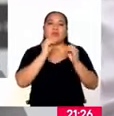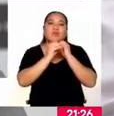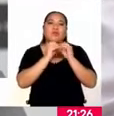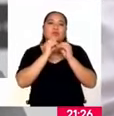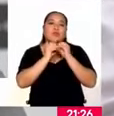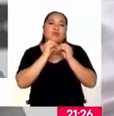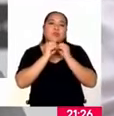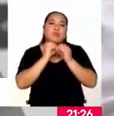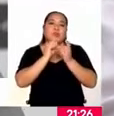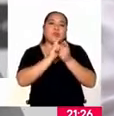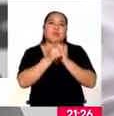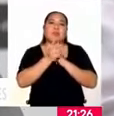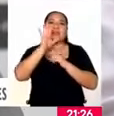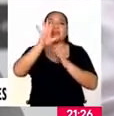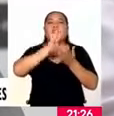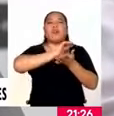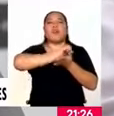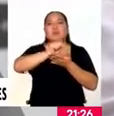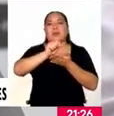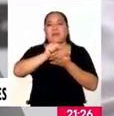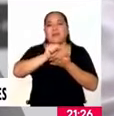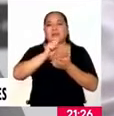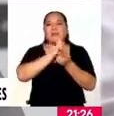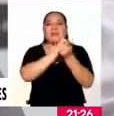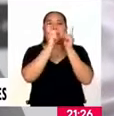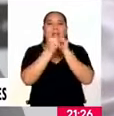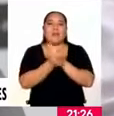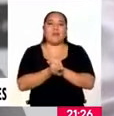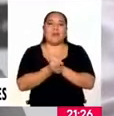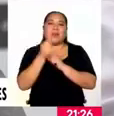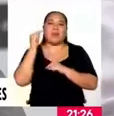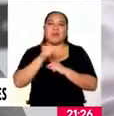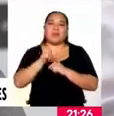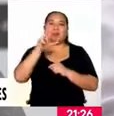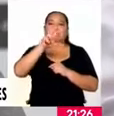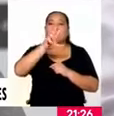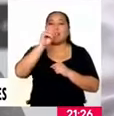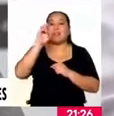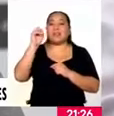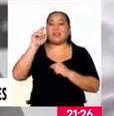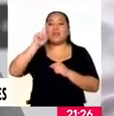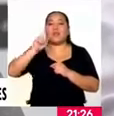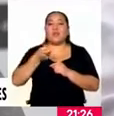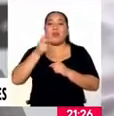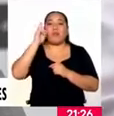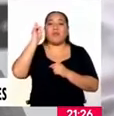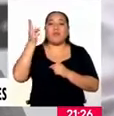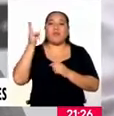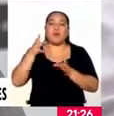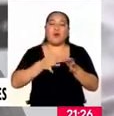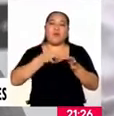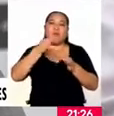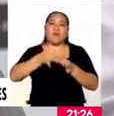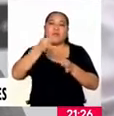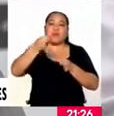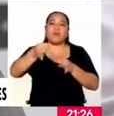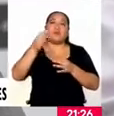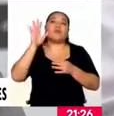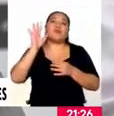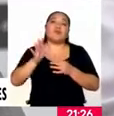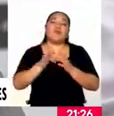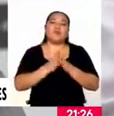lo menos 5 meses, lo cual significa que estos casi 300.000 maestros van a ver postergadas sus